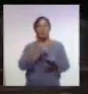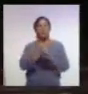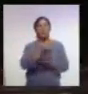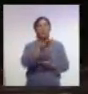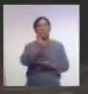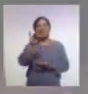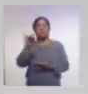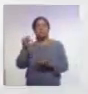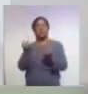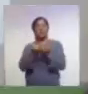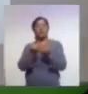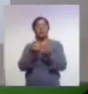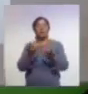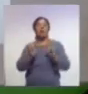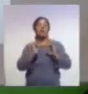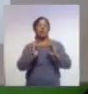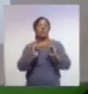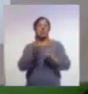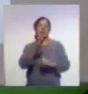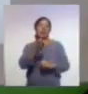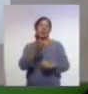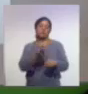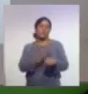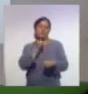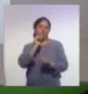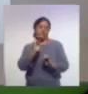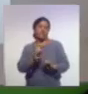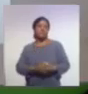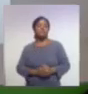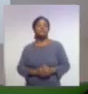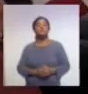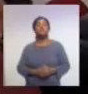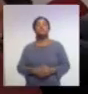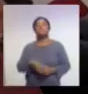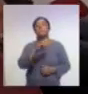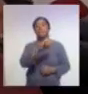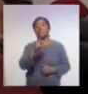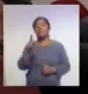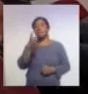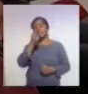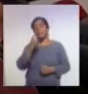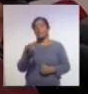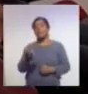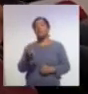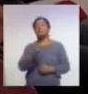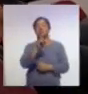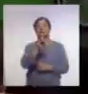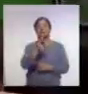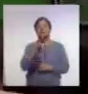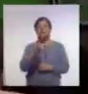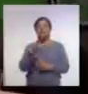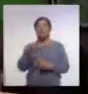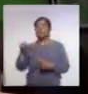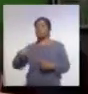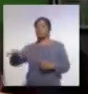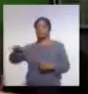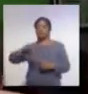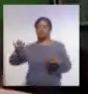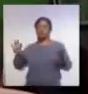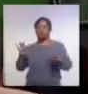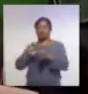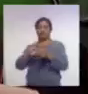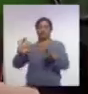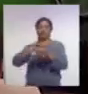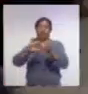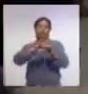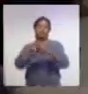erradicar este gran problema. Capilla Piedras destacó que la dependencia, en coordinación con los DIF municipales, difunde y promueve acciones para